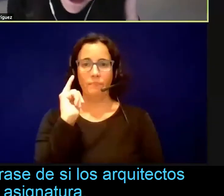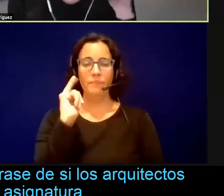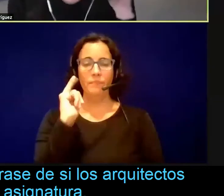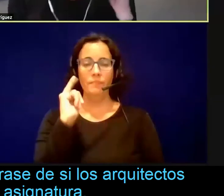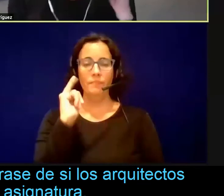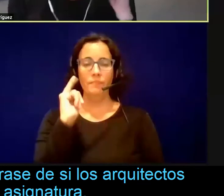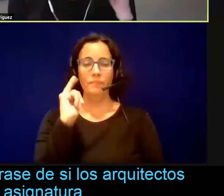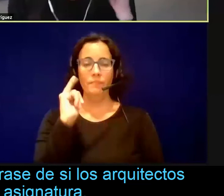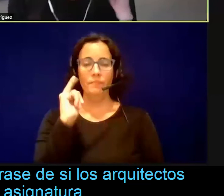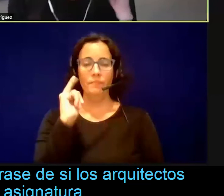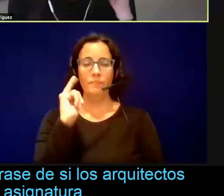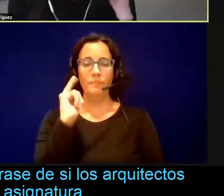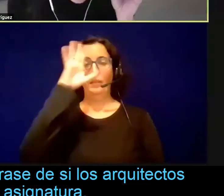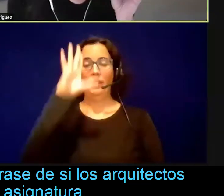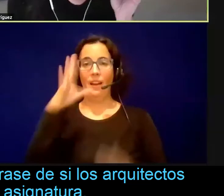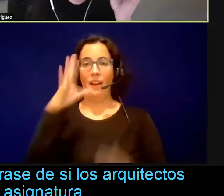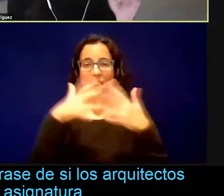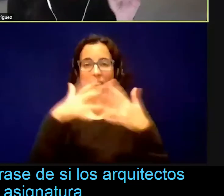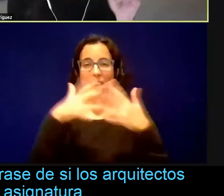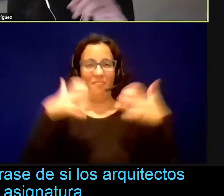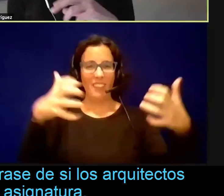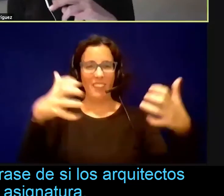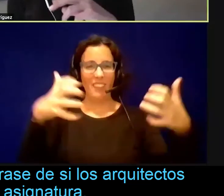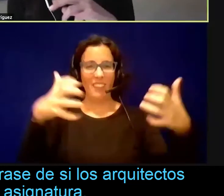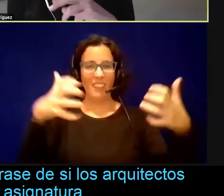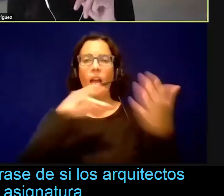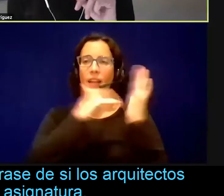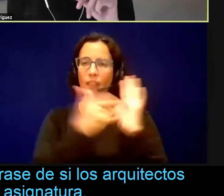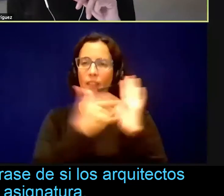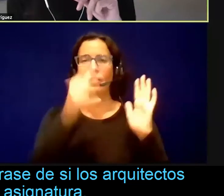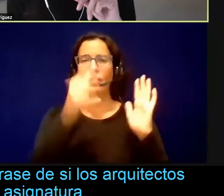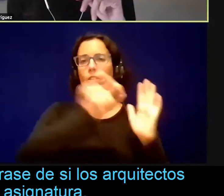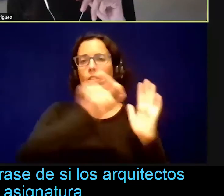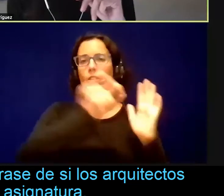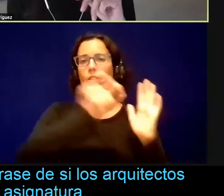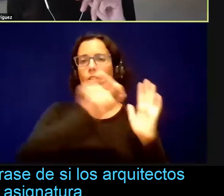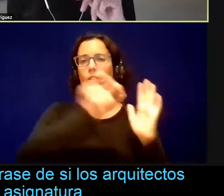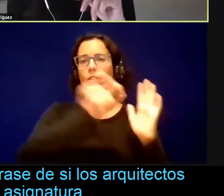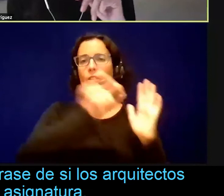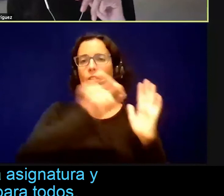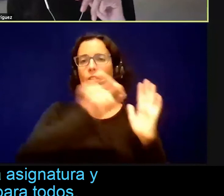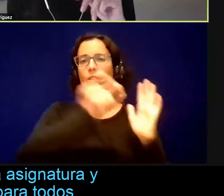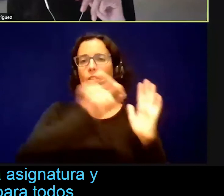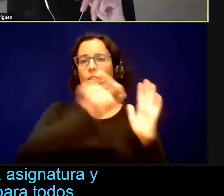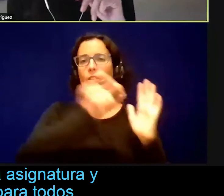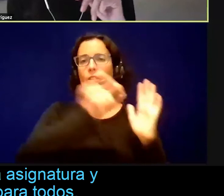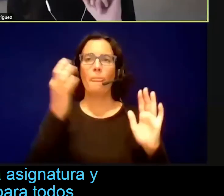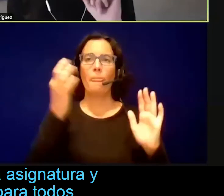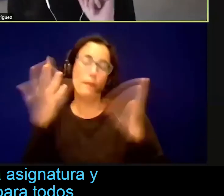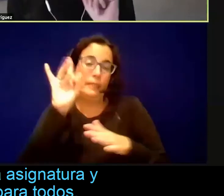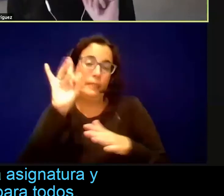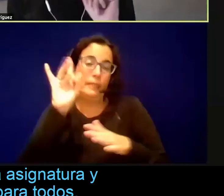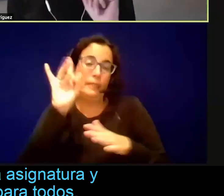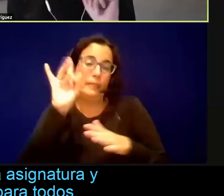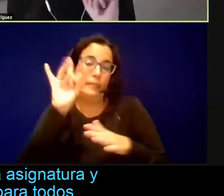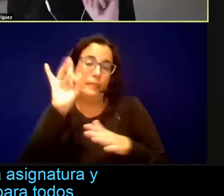frase esa de que si los arquitectos tendrían que tener Sí, deberíamos tener una asignatura y deberíamos tener un máster habilitante. Igual que